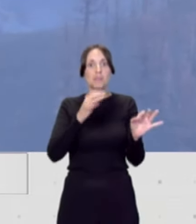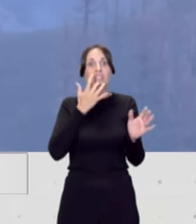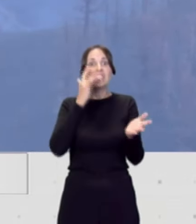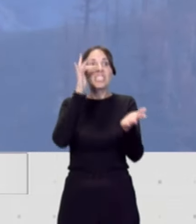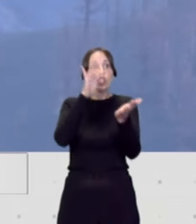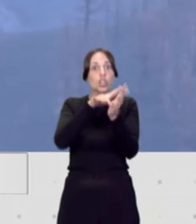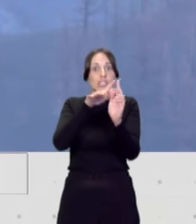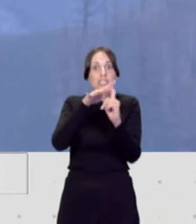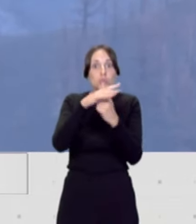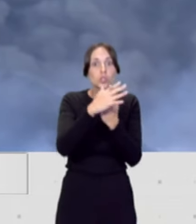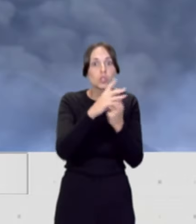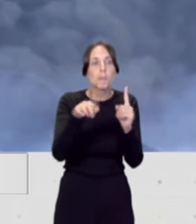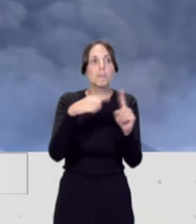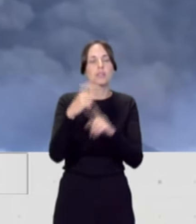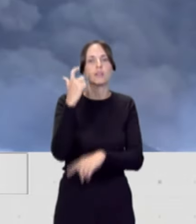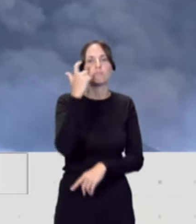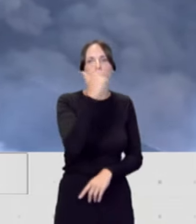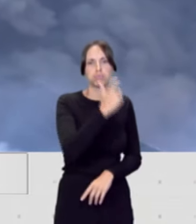tanto tiempo,